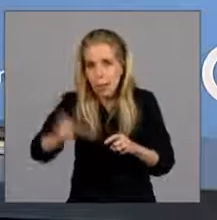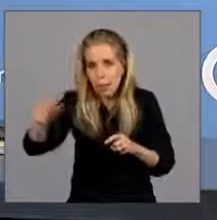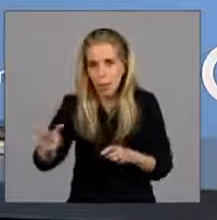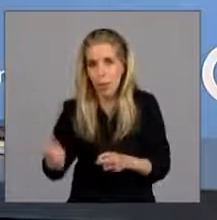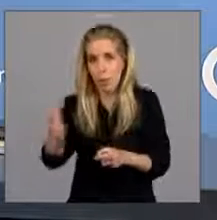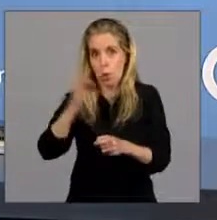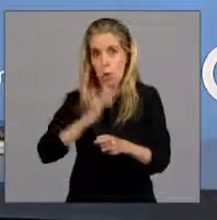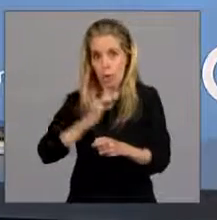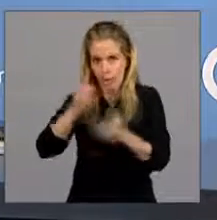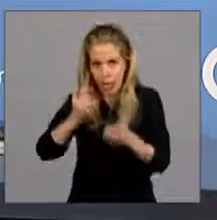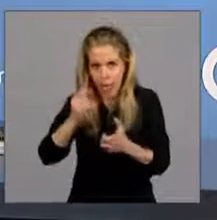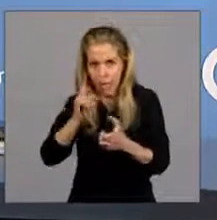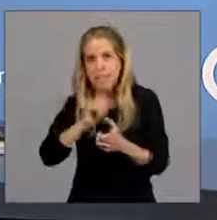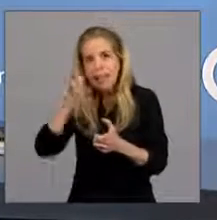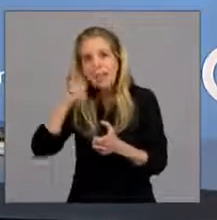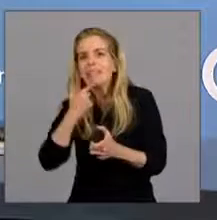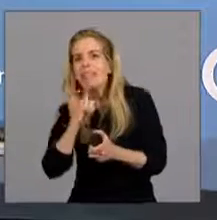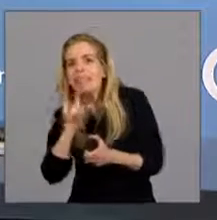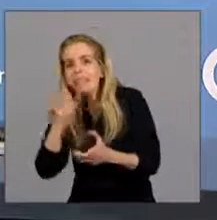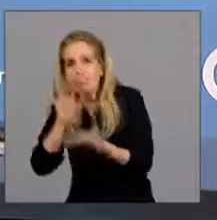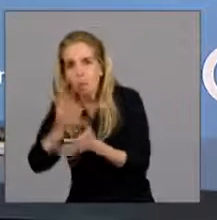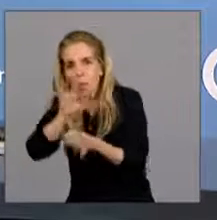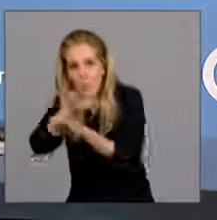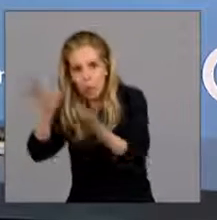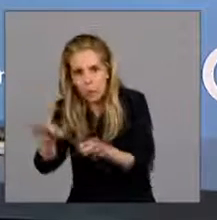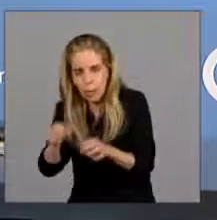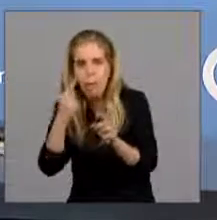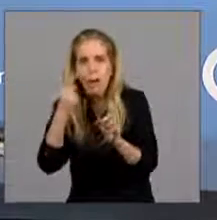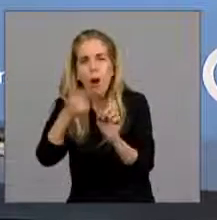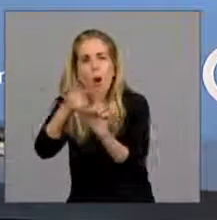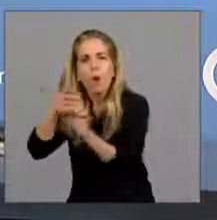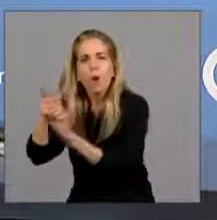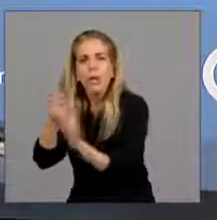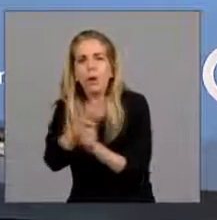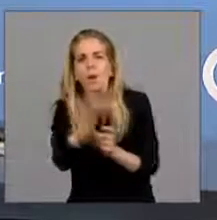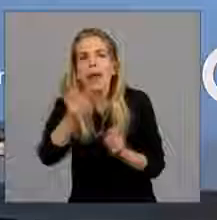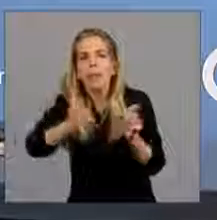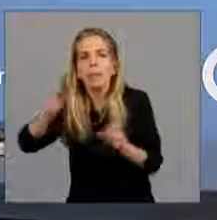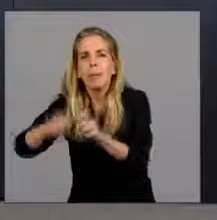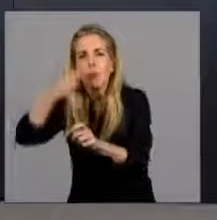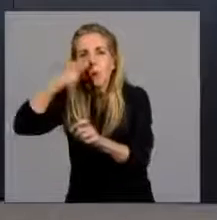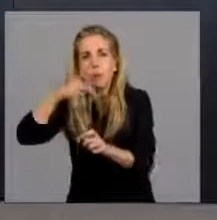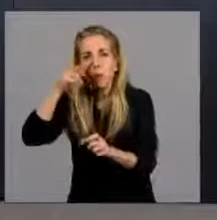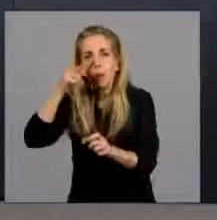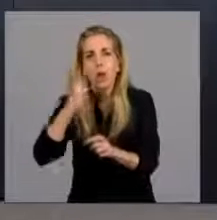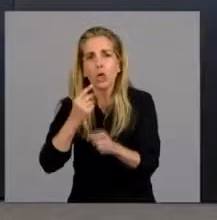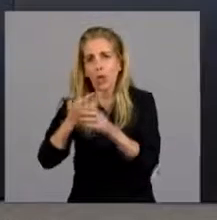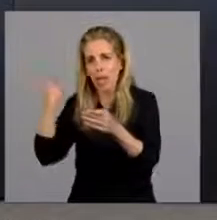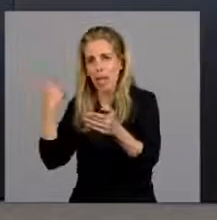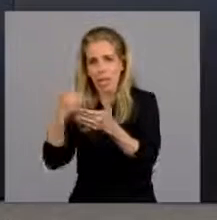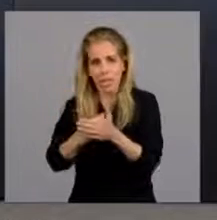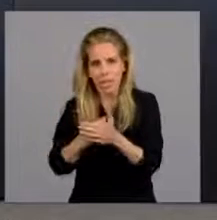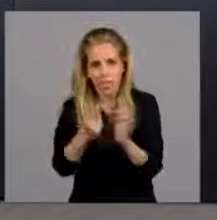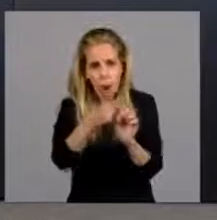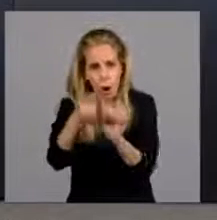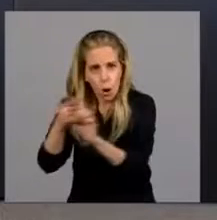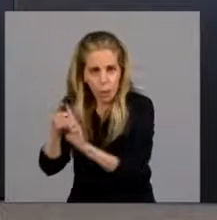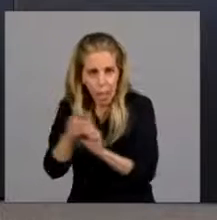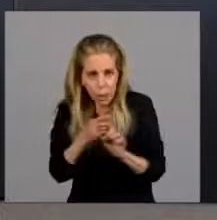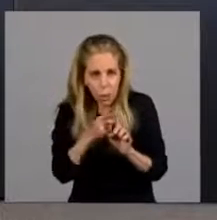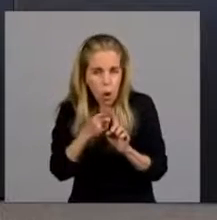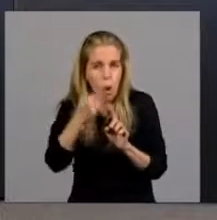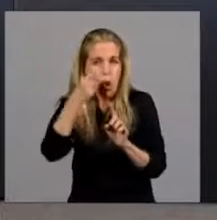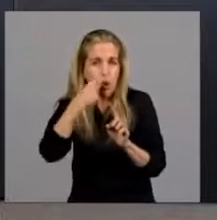epidemiológico, se detecta toda la gente en la que estuvo en contacto estrecho en los últimos 8 días, por ahí Ginés me corregís que más preciso que yo, pero